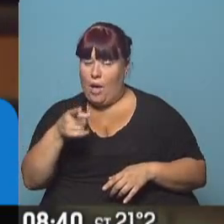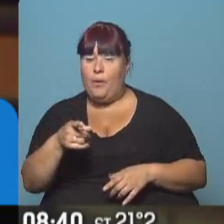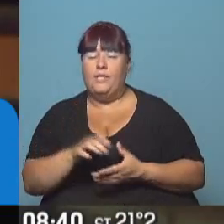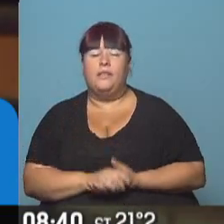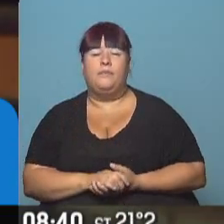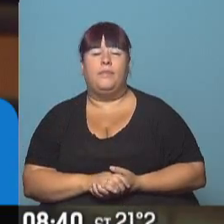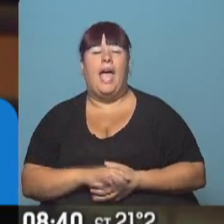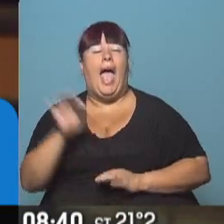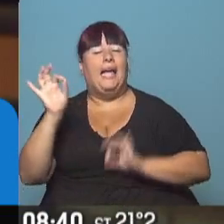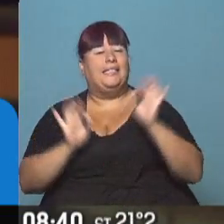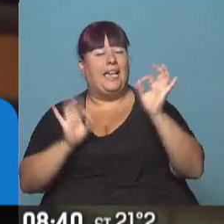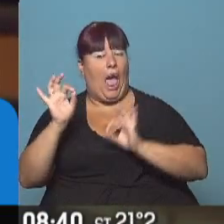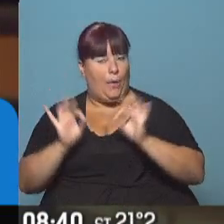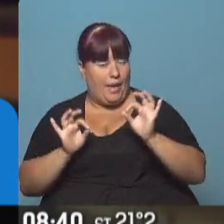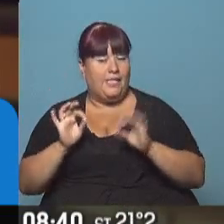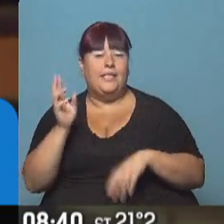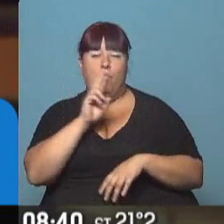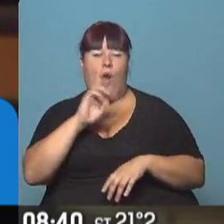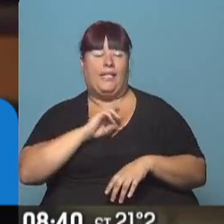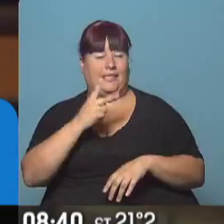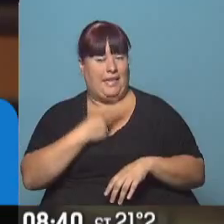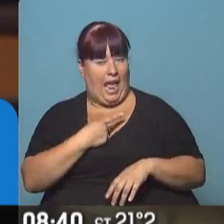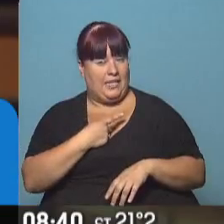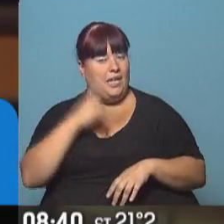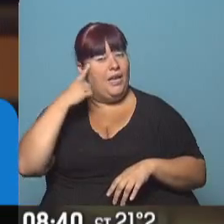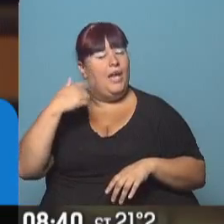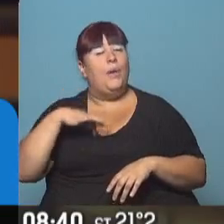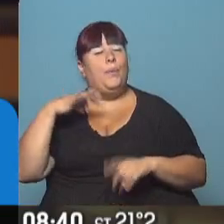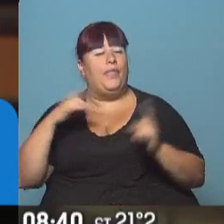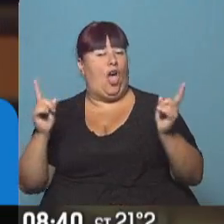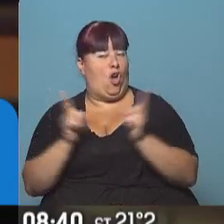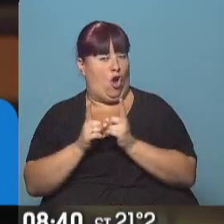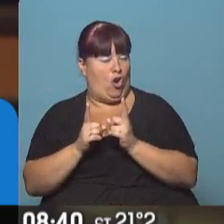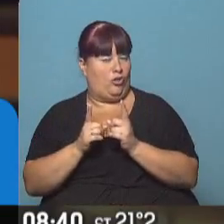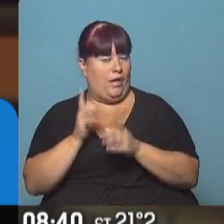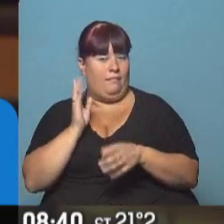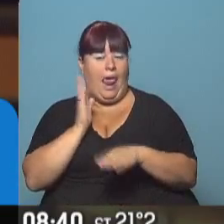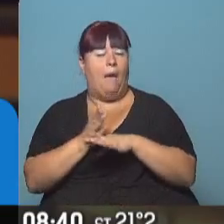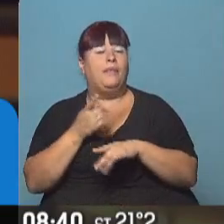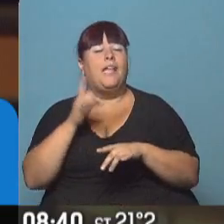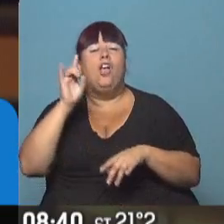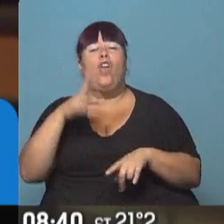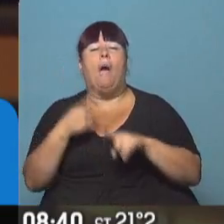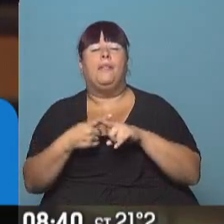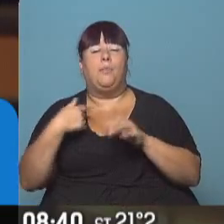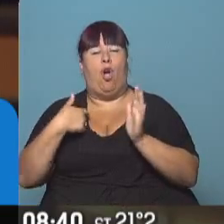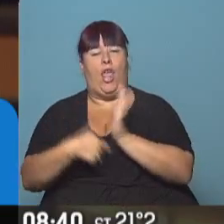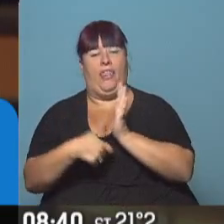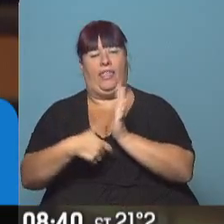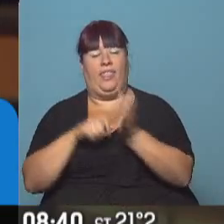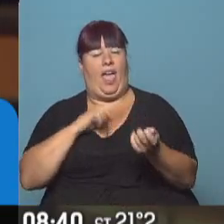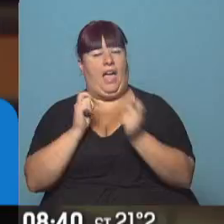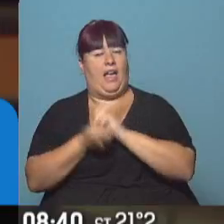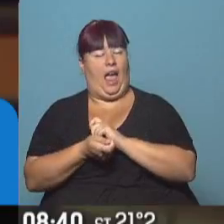las travestis y mujeres trans tienen una expectativa de vida cortada a la mitad solamente por su identidad de